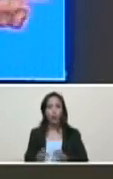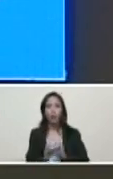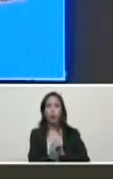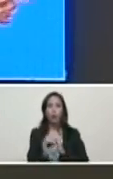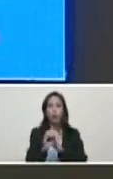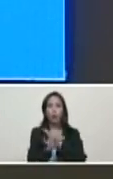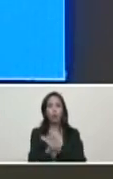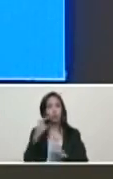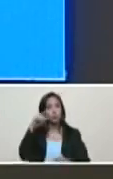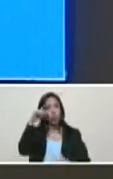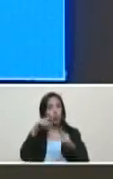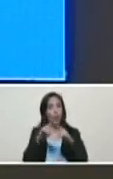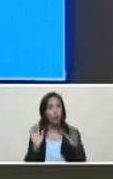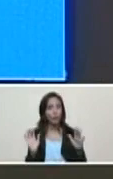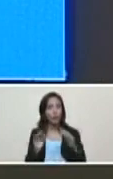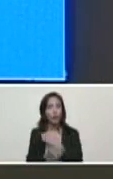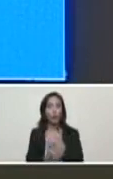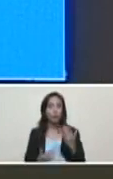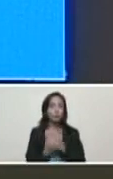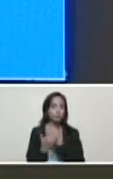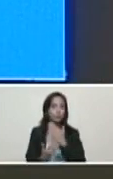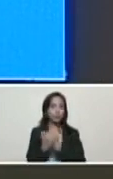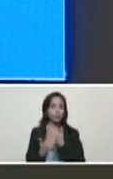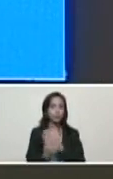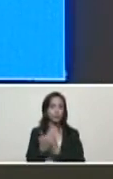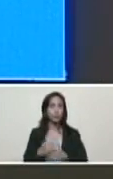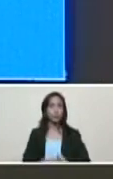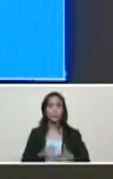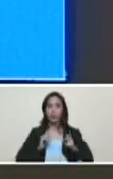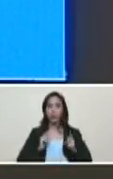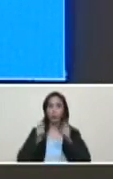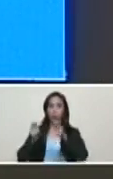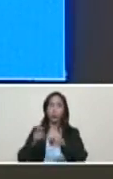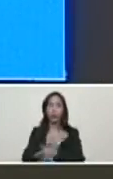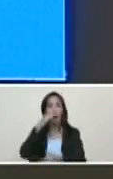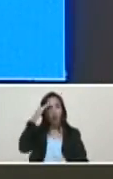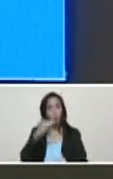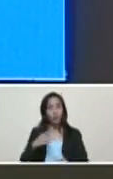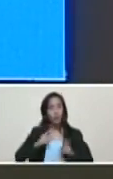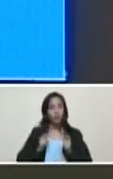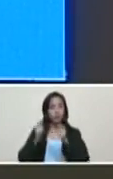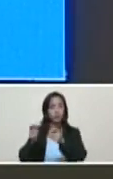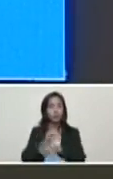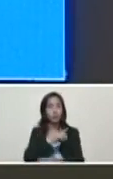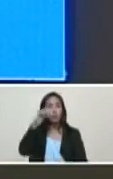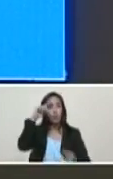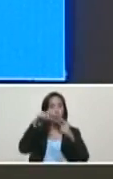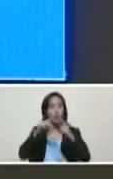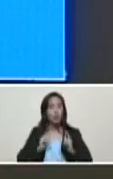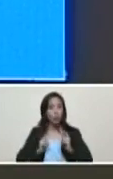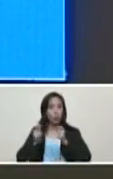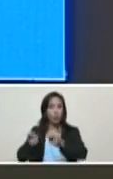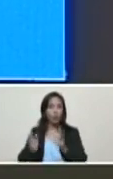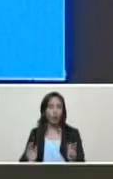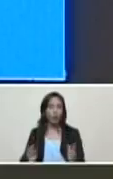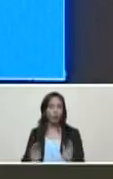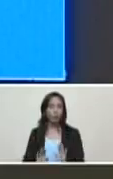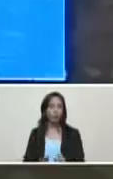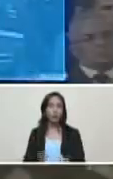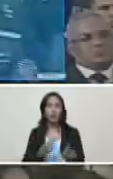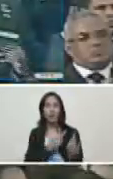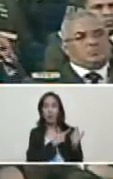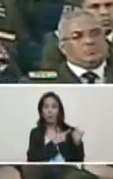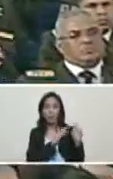Eso es una tarea que le entrego a la Fuerza Armada Nacional Bolivariana junto al vicepresidente Jorge Rodríguez y